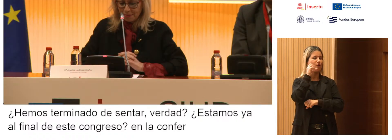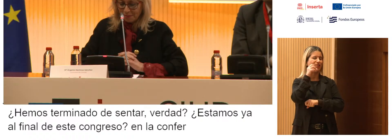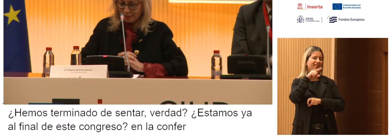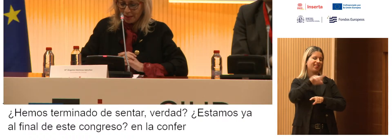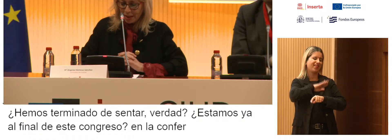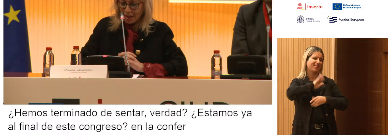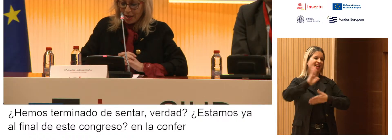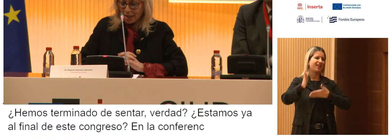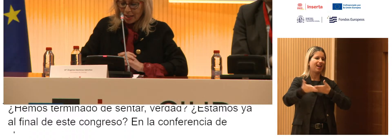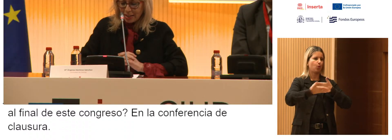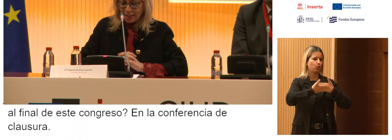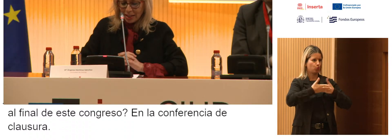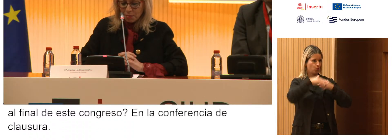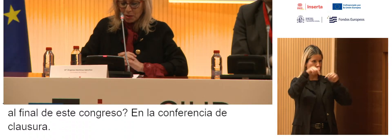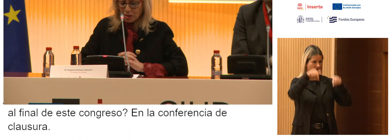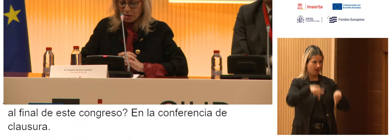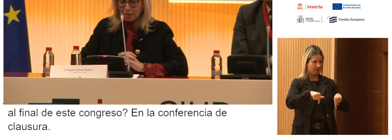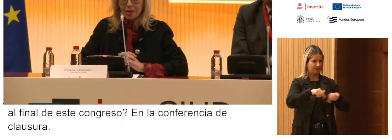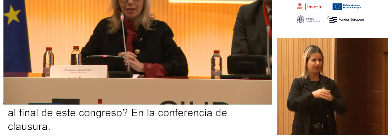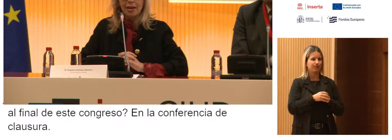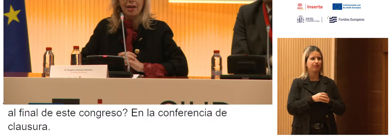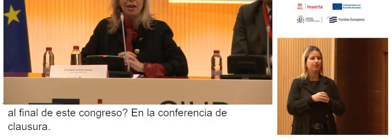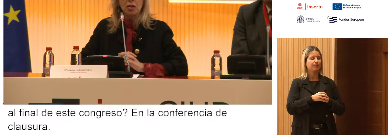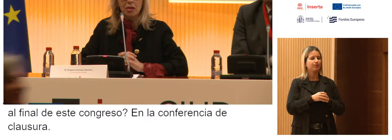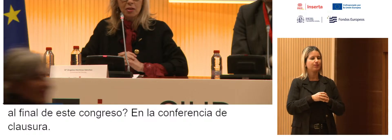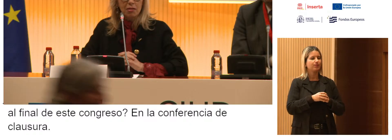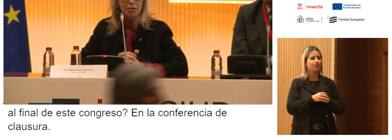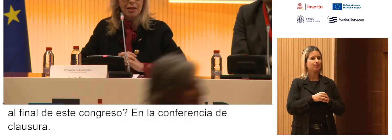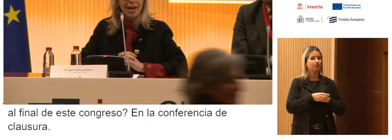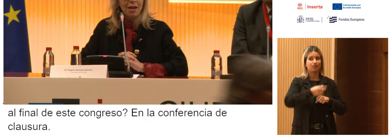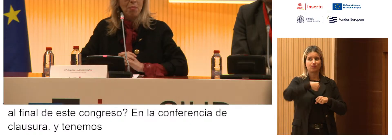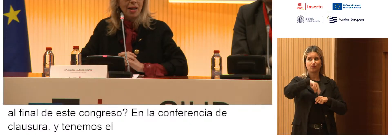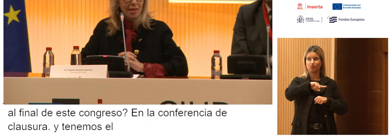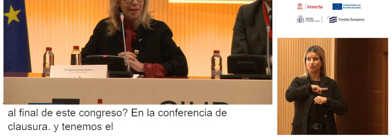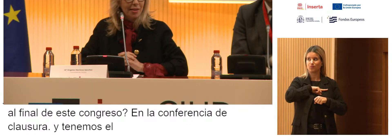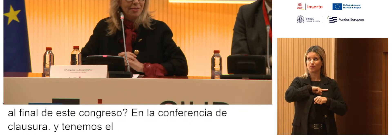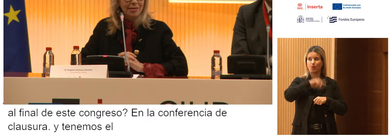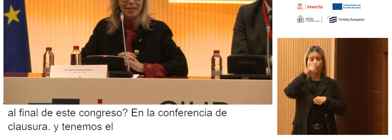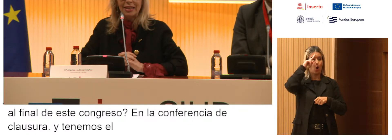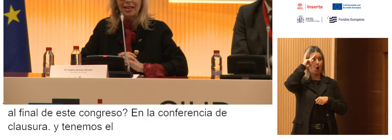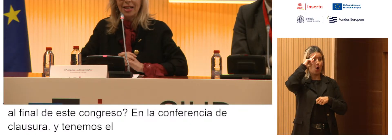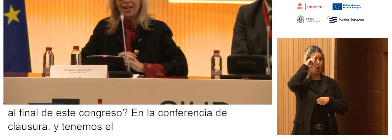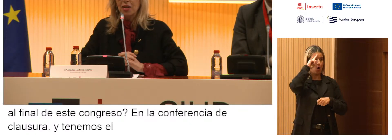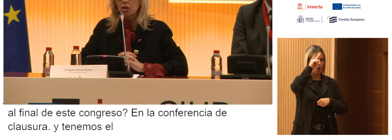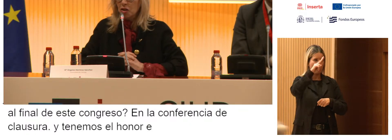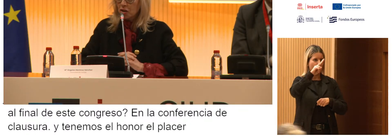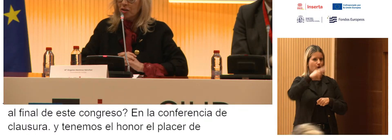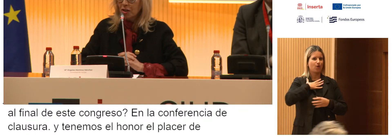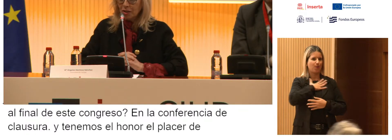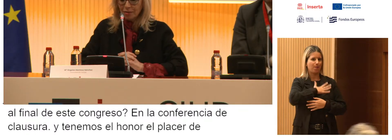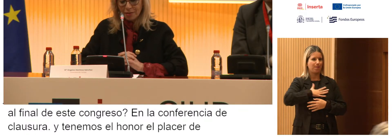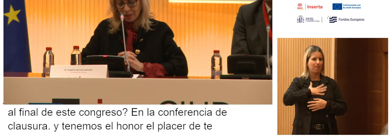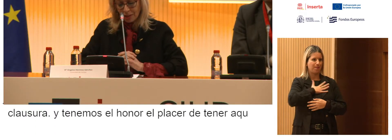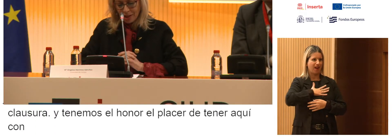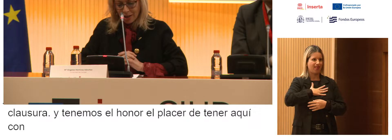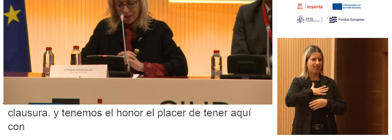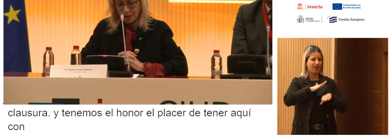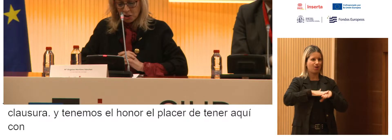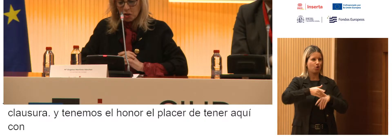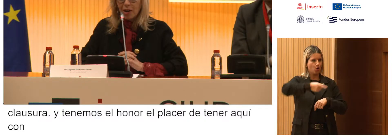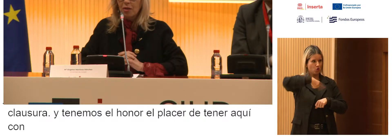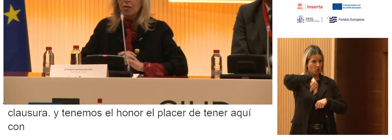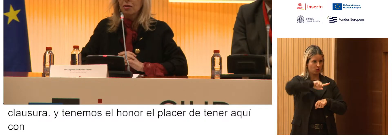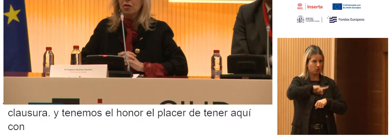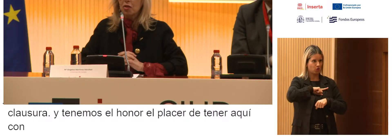clausura. Y tenemos el honor, el placer de tener aquí con nosotros